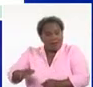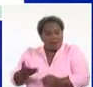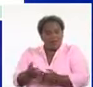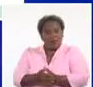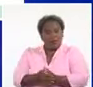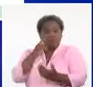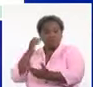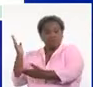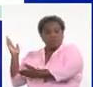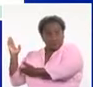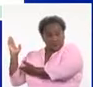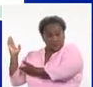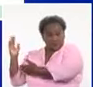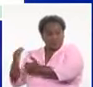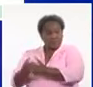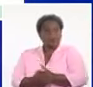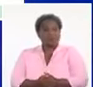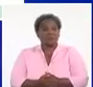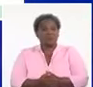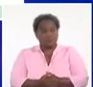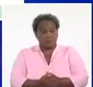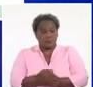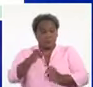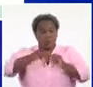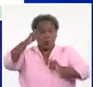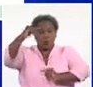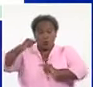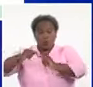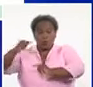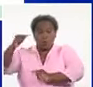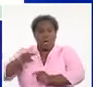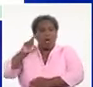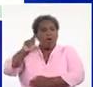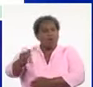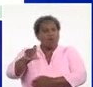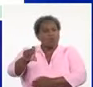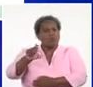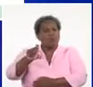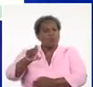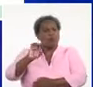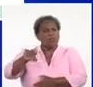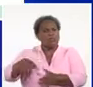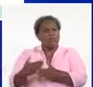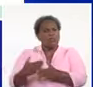ver. Podemos ver también que en los últimos 15 días se han diagnosticado